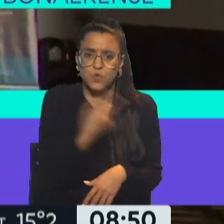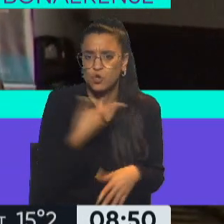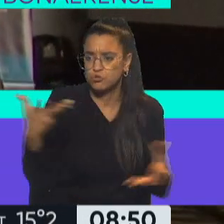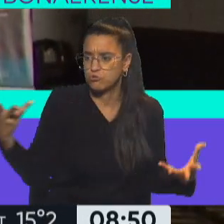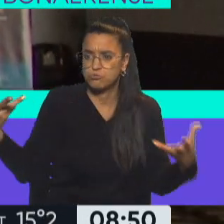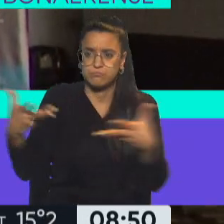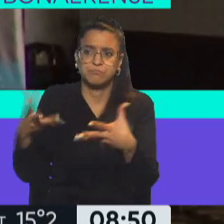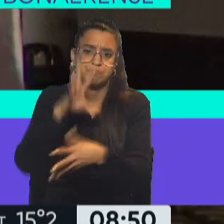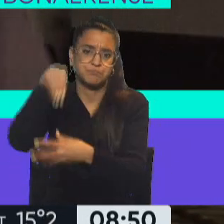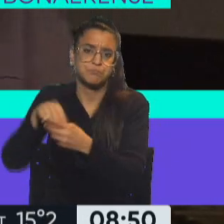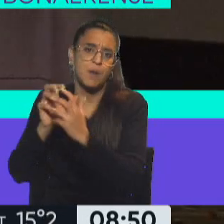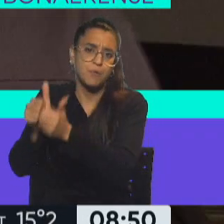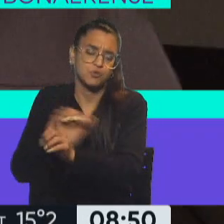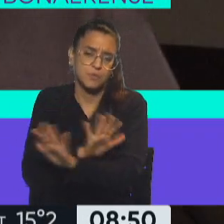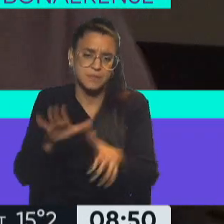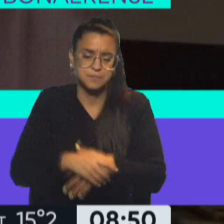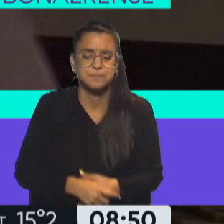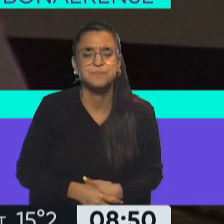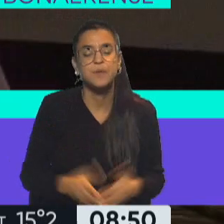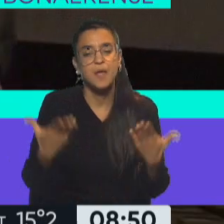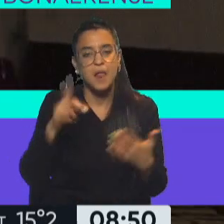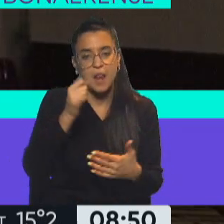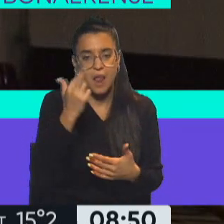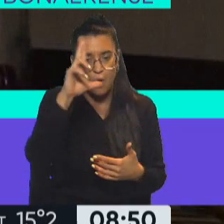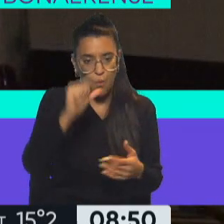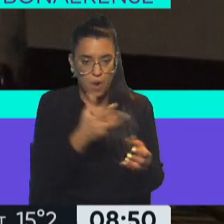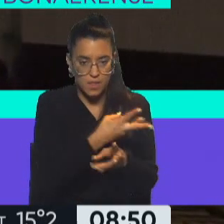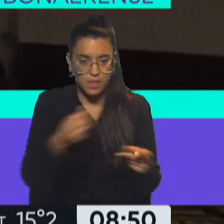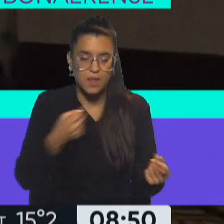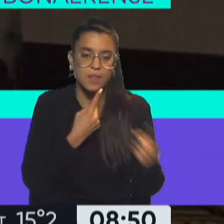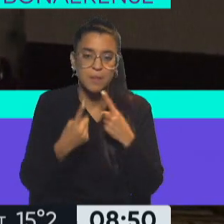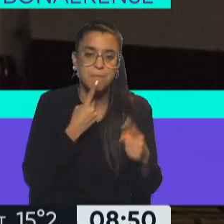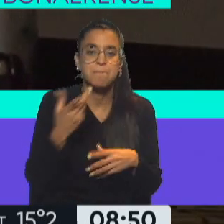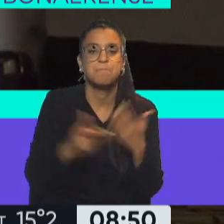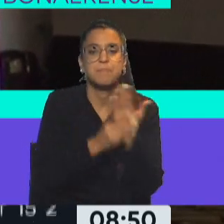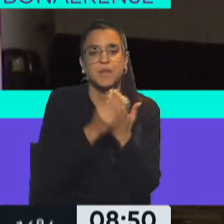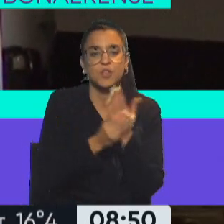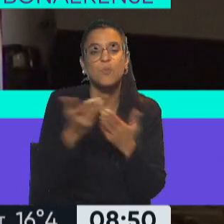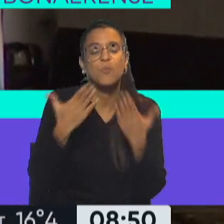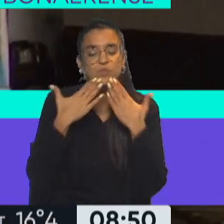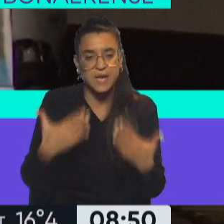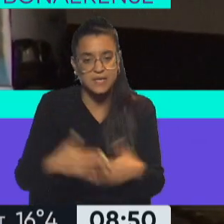todos atrás de esas decisiones. Laura, te dejamos en el cierre de la entrevista con el ministro Berni. Ministro, muchas